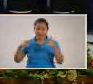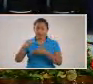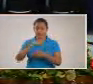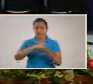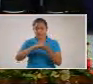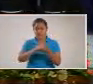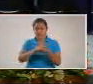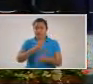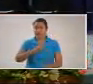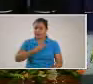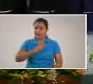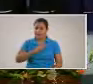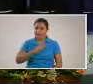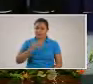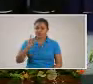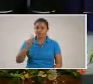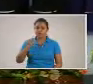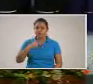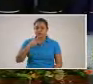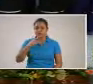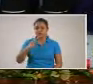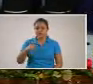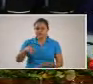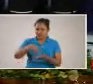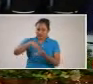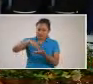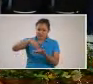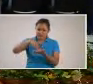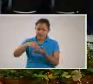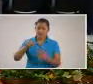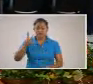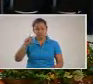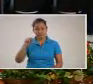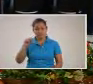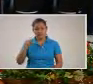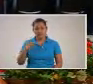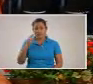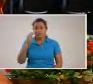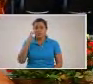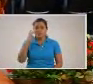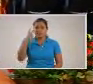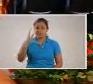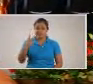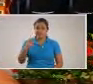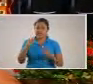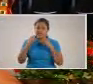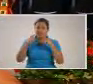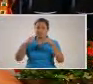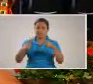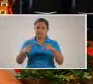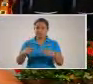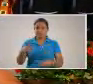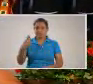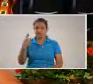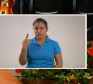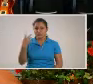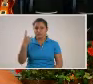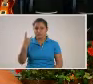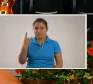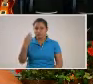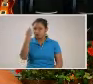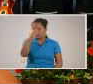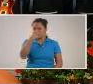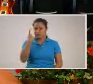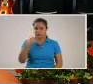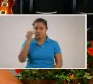territorio no quiere decir que los desestabilizaron. Al contrario, si usted mira las noticias, Rusia ahorita está en uno de sus mejores